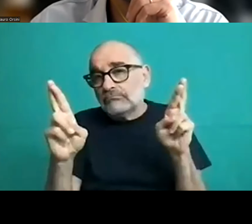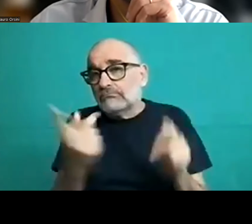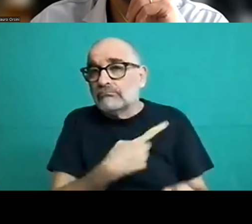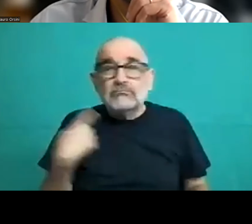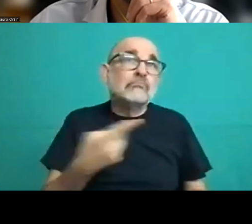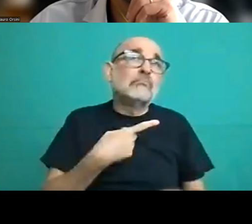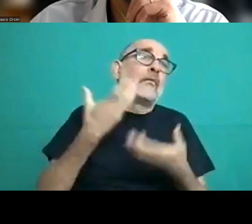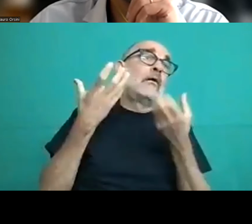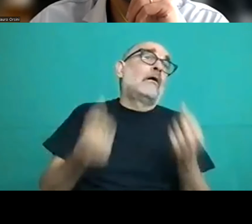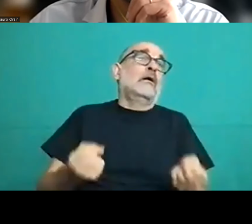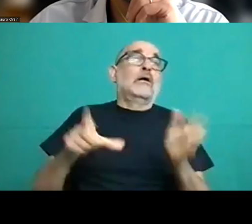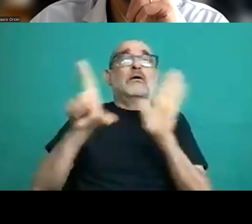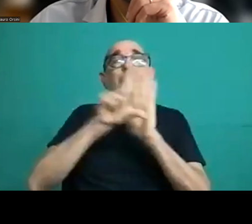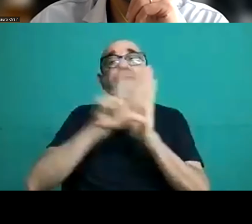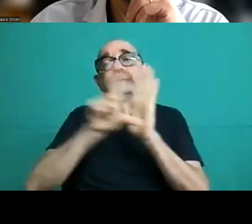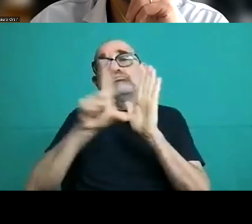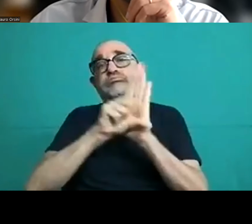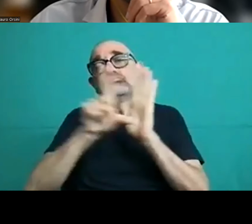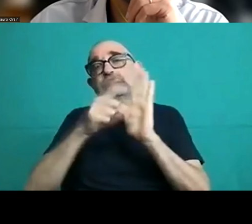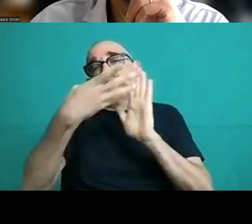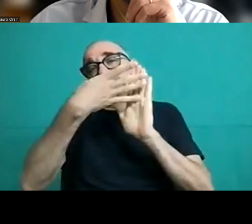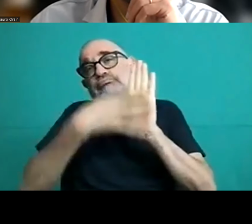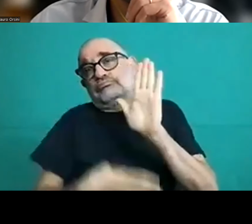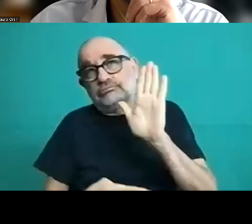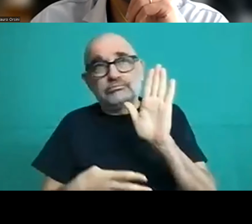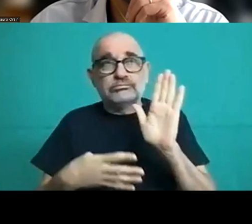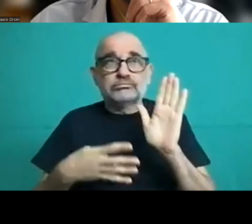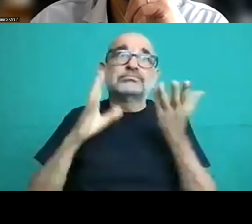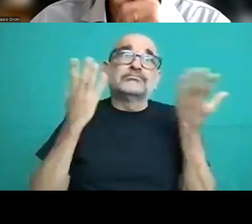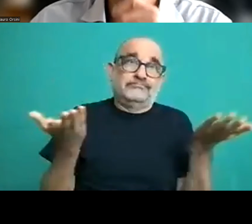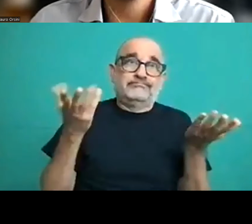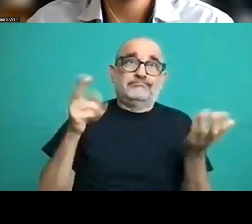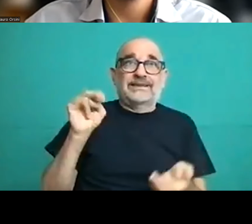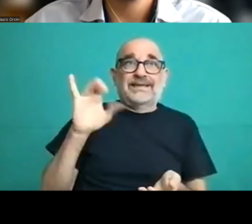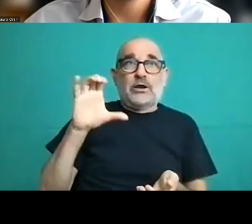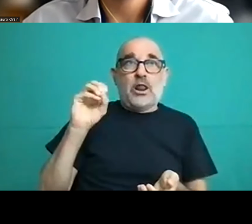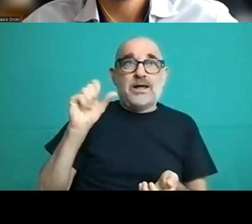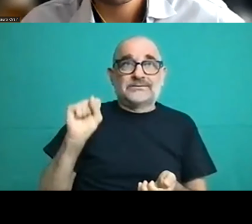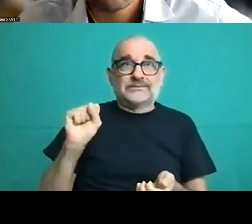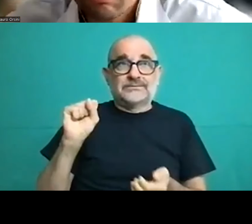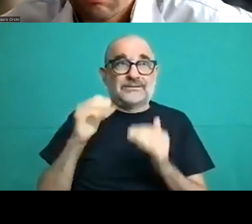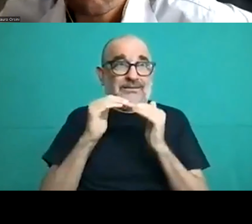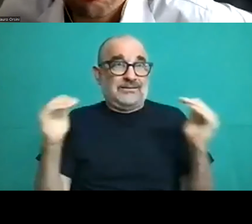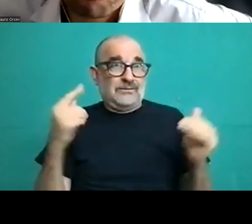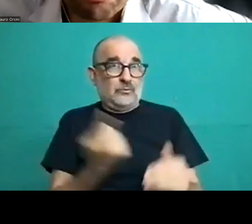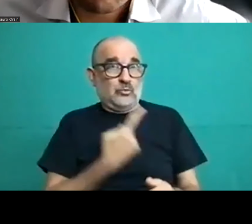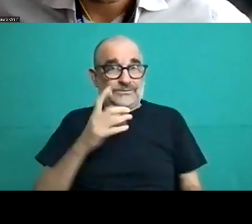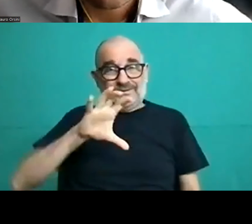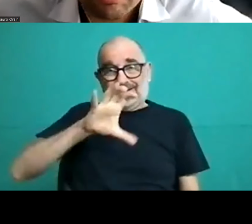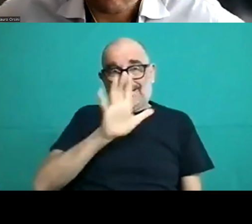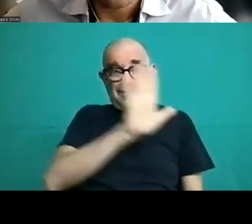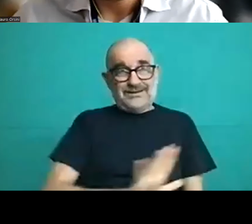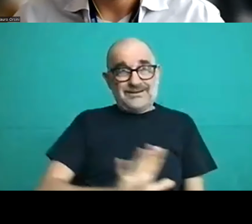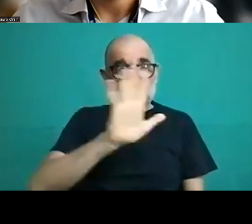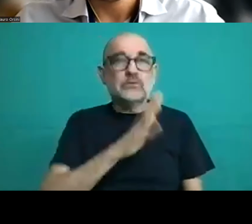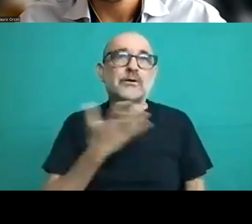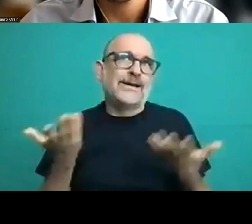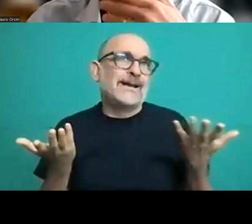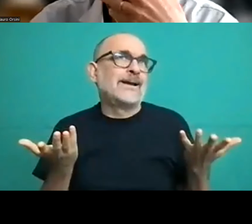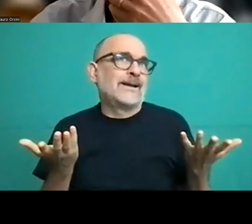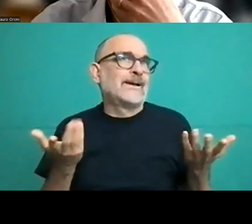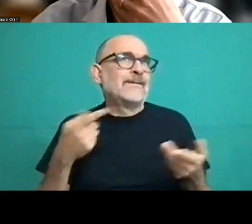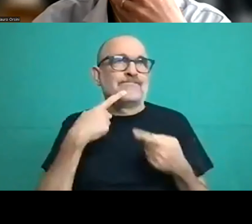región. Ciertamente, como decía Mauro, una ley, un decreto, la sola publicación de un instrumento jurídico de esto no resuelve los problemas de seguridad del paciente. Sin